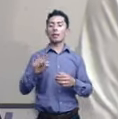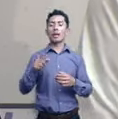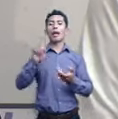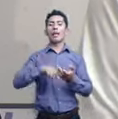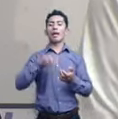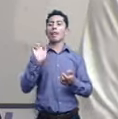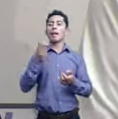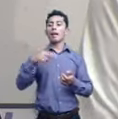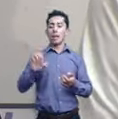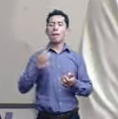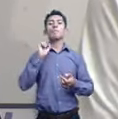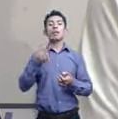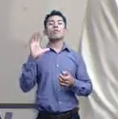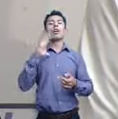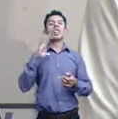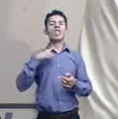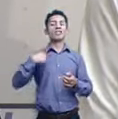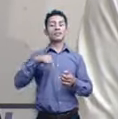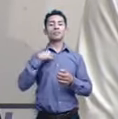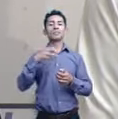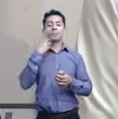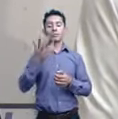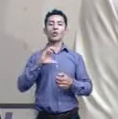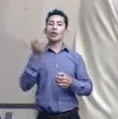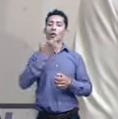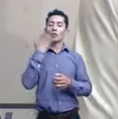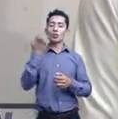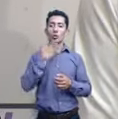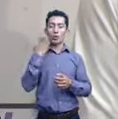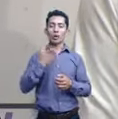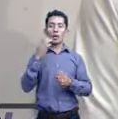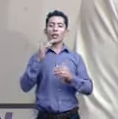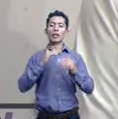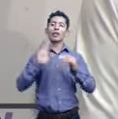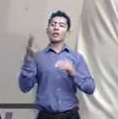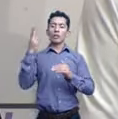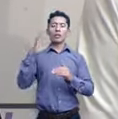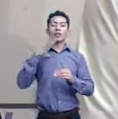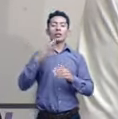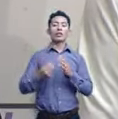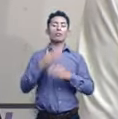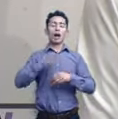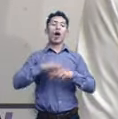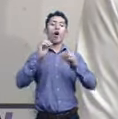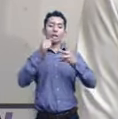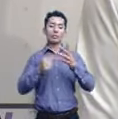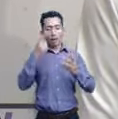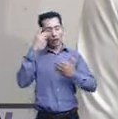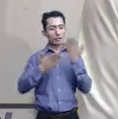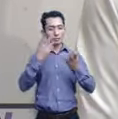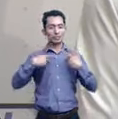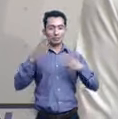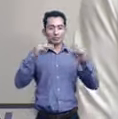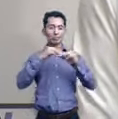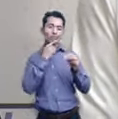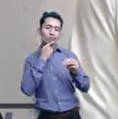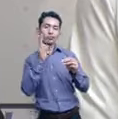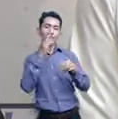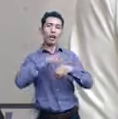en el Enteñé. De igual manera, buscaremos contar otra escuela de nivel superior que permitan darle más opciones a la preparación de los